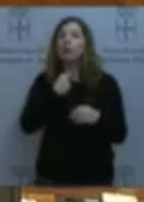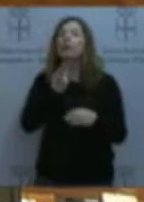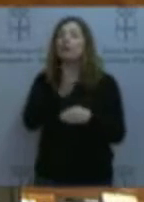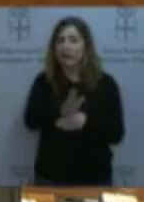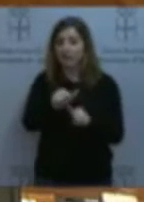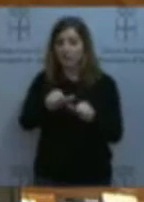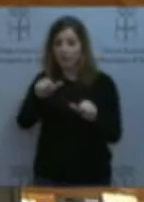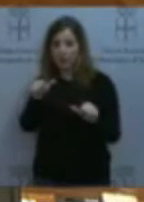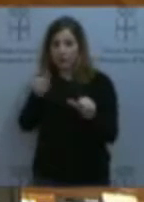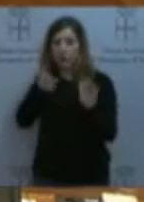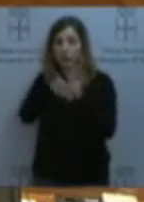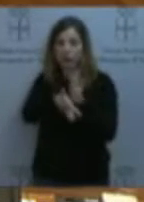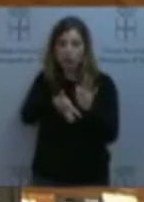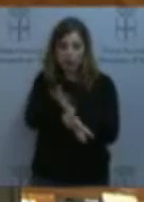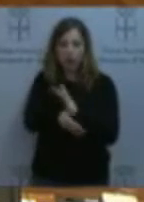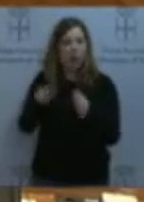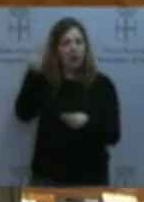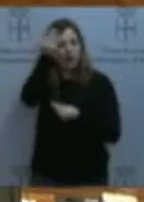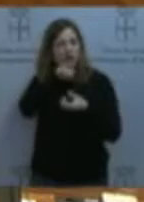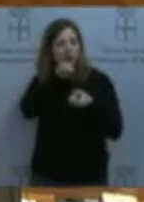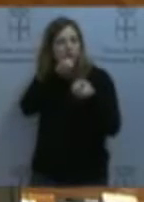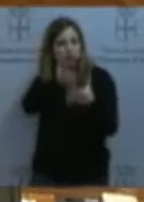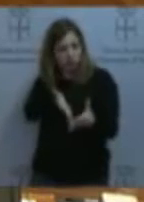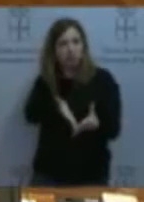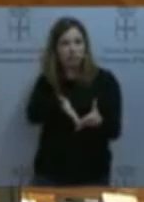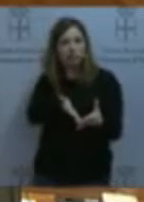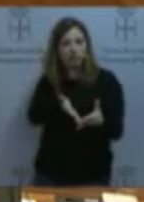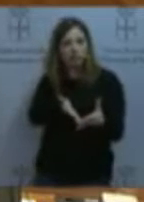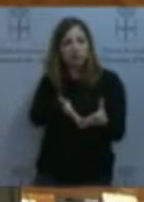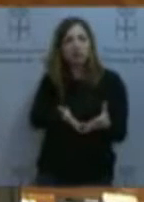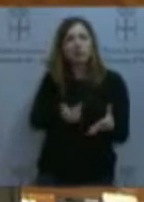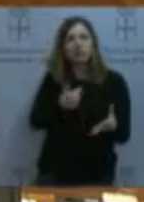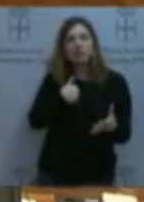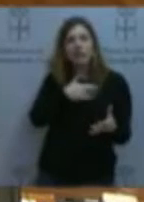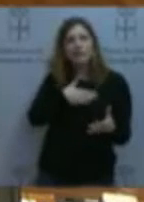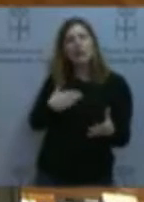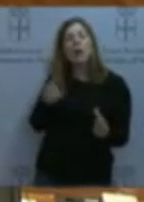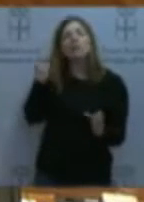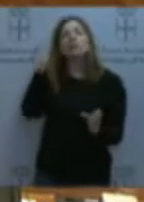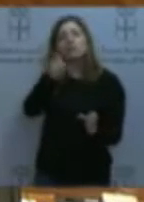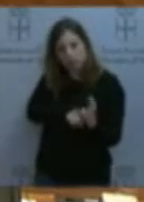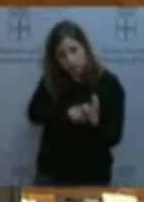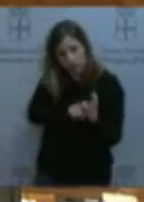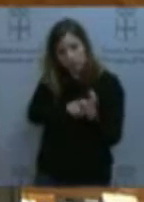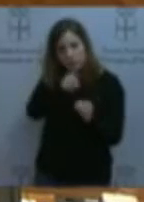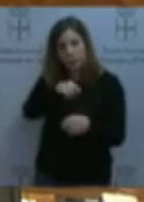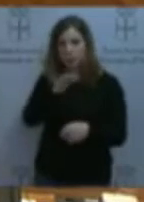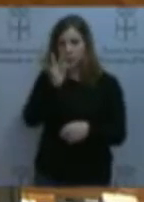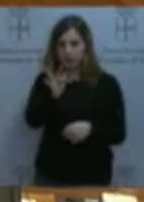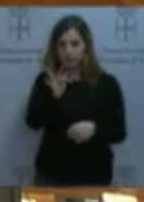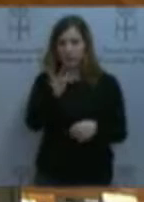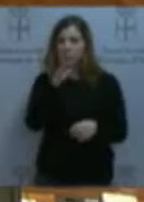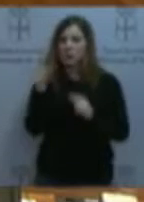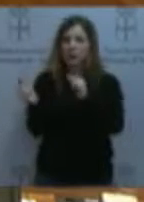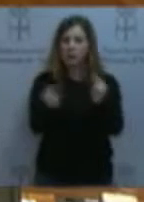de fondo a las que me quiero sumar. Por un lado, el debate social al respecto de